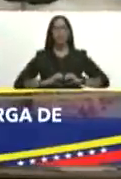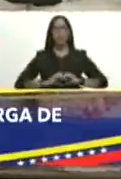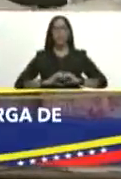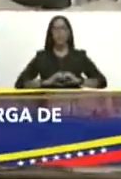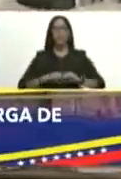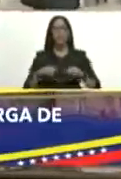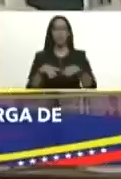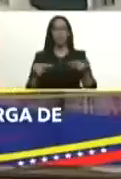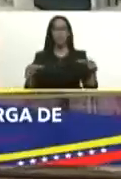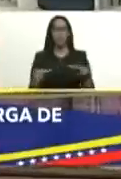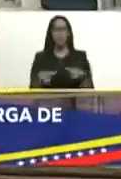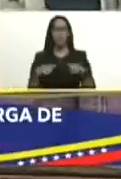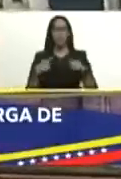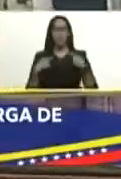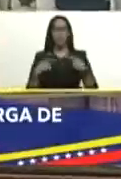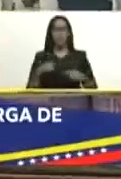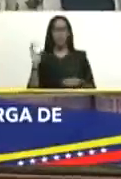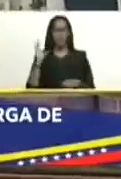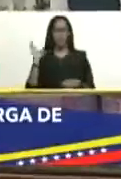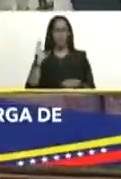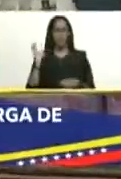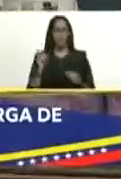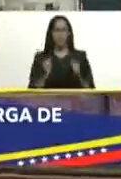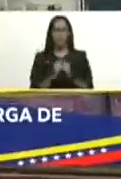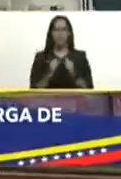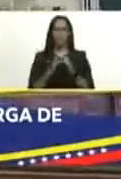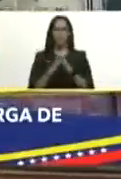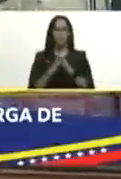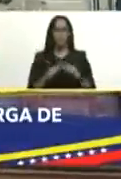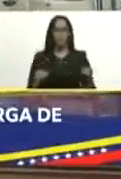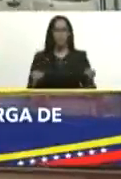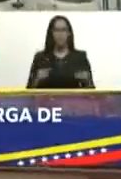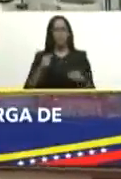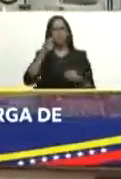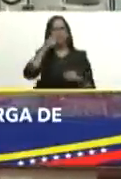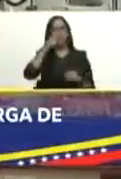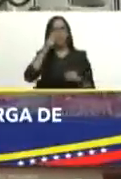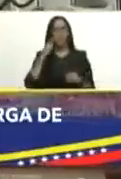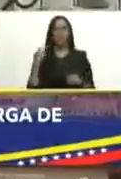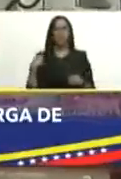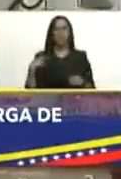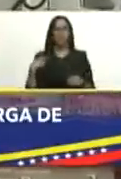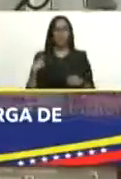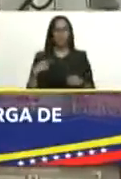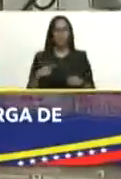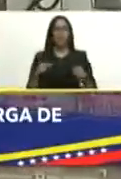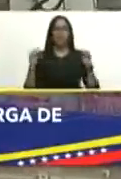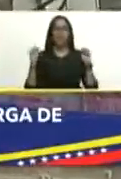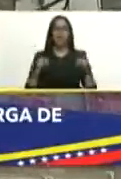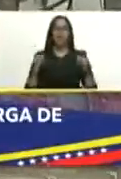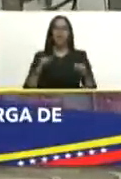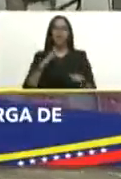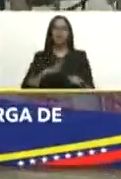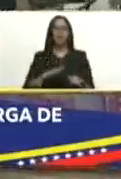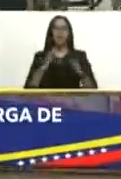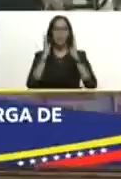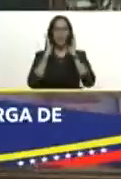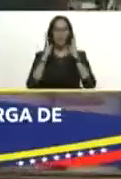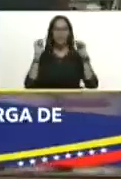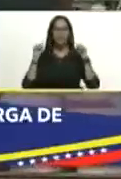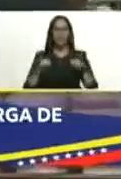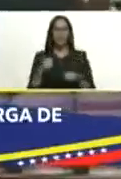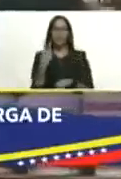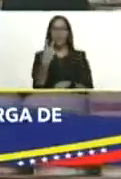sectores populares de Caracas, con todas las medidas de seguridad que corresponden. Aquí estamos atendiendo hoy a